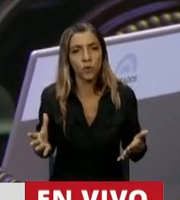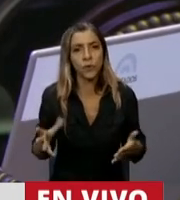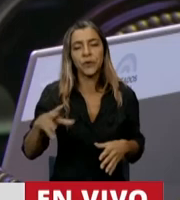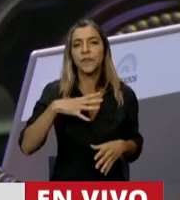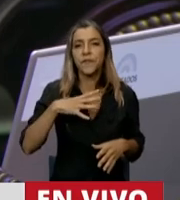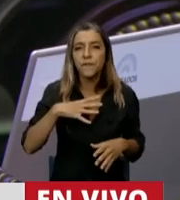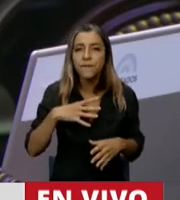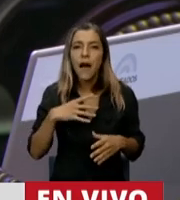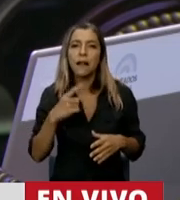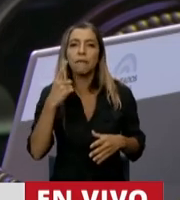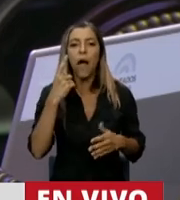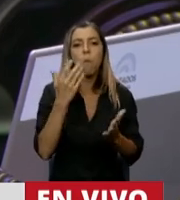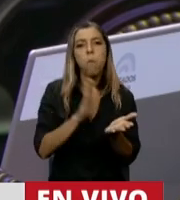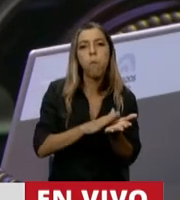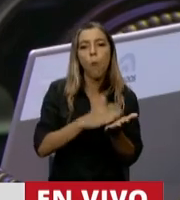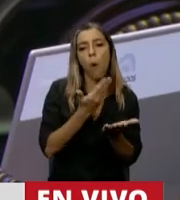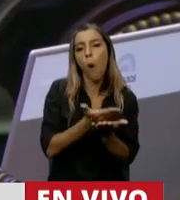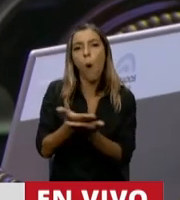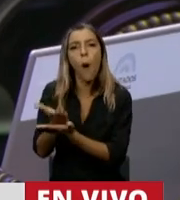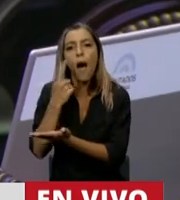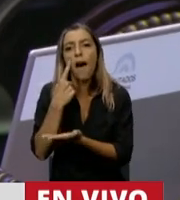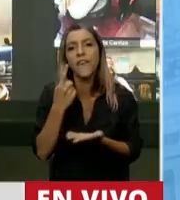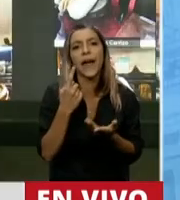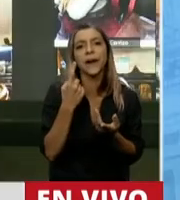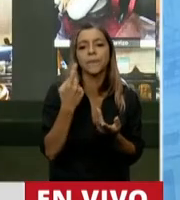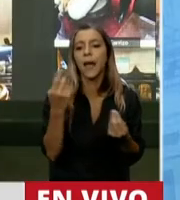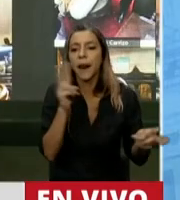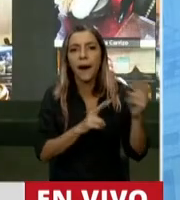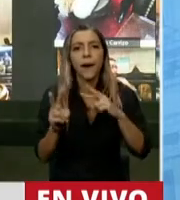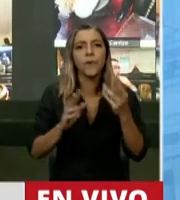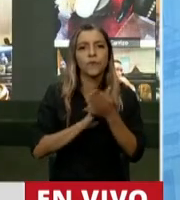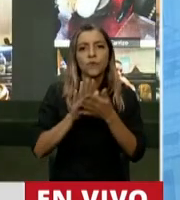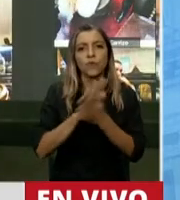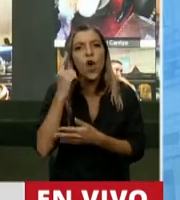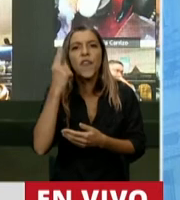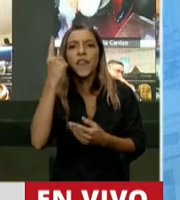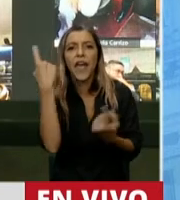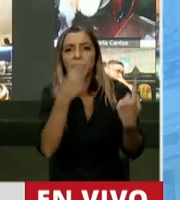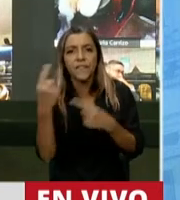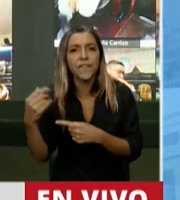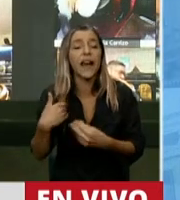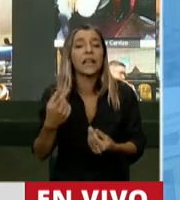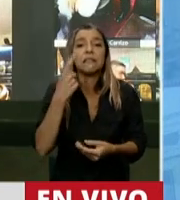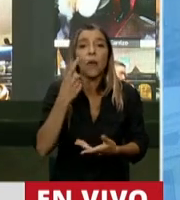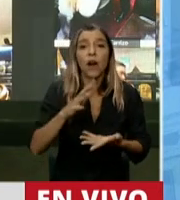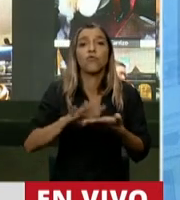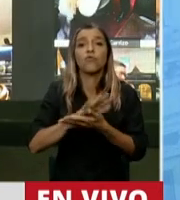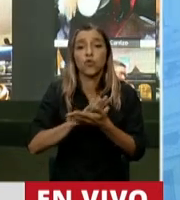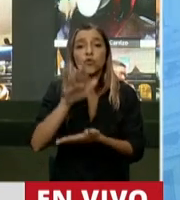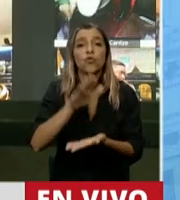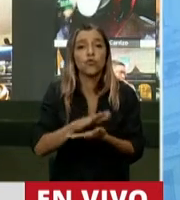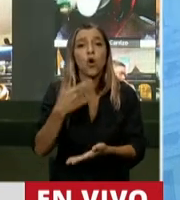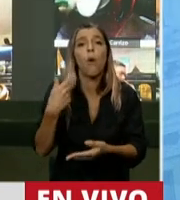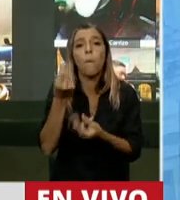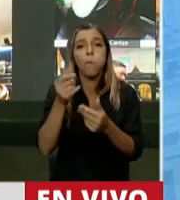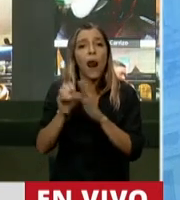plantee variantes, innovaciones. No ha habido ideas de poder avanzar sobre los paraísos fiscales, sobre aquellos